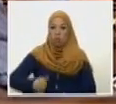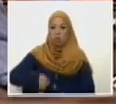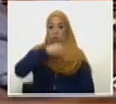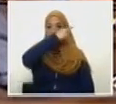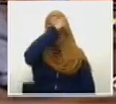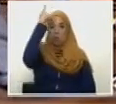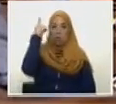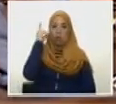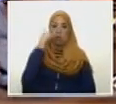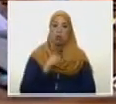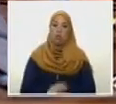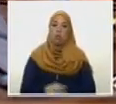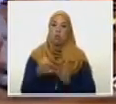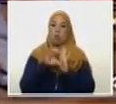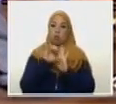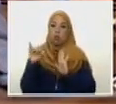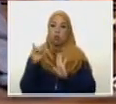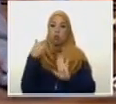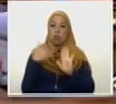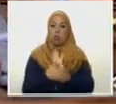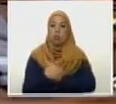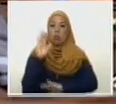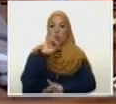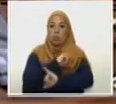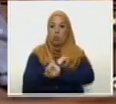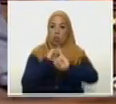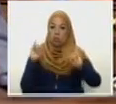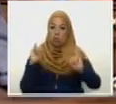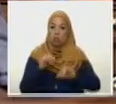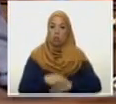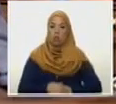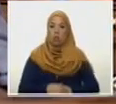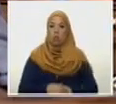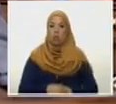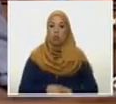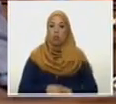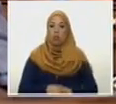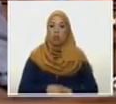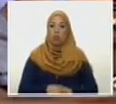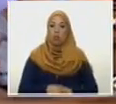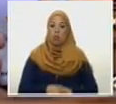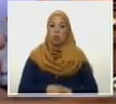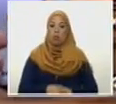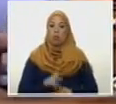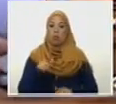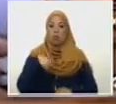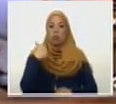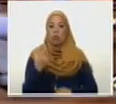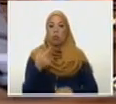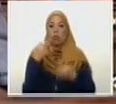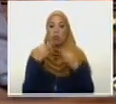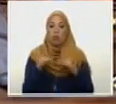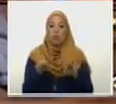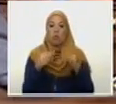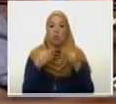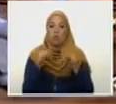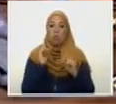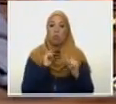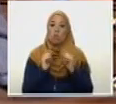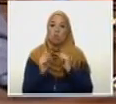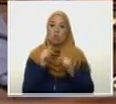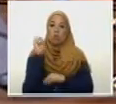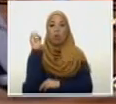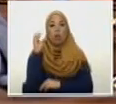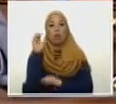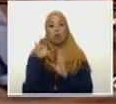Nacional Constituyente. Agotada la materia, se levantó la sesión por ser esto un acta sucinto de lo acontecido en el hemiciclo protocolar de la